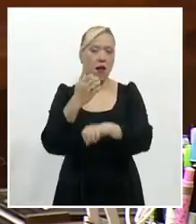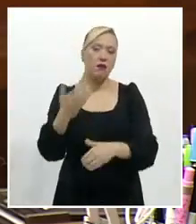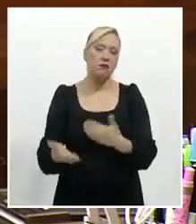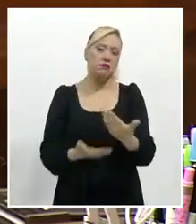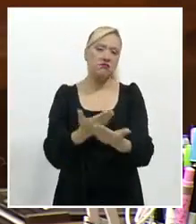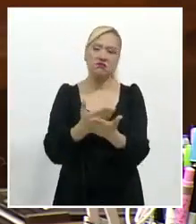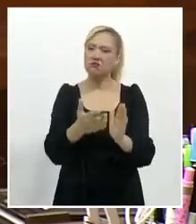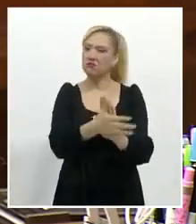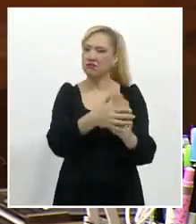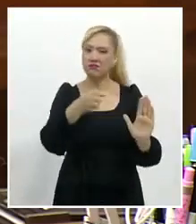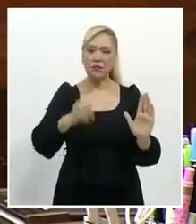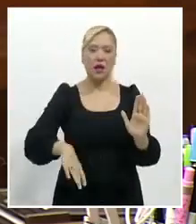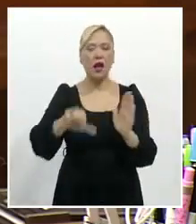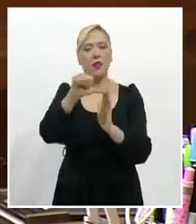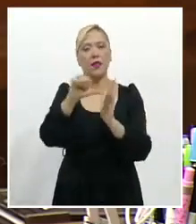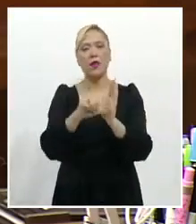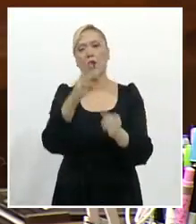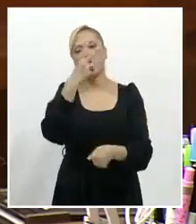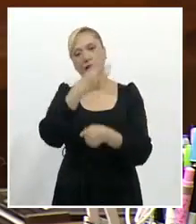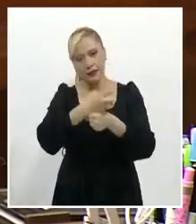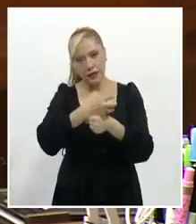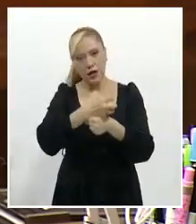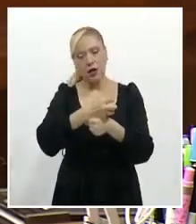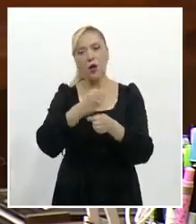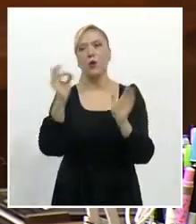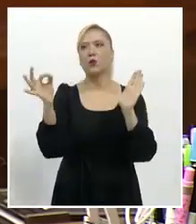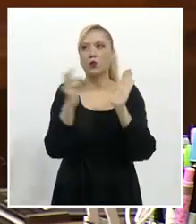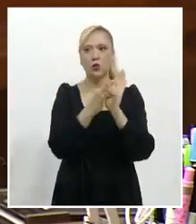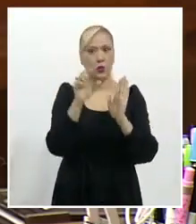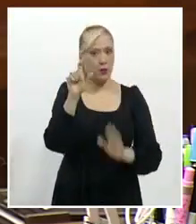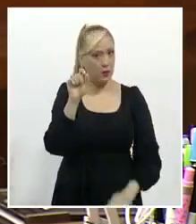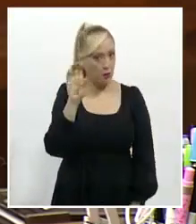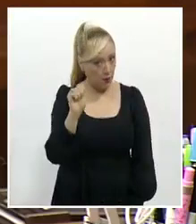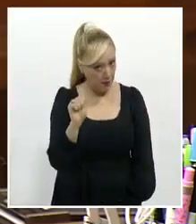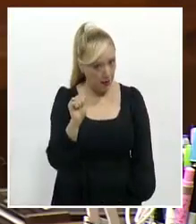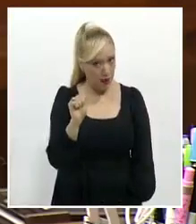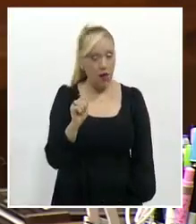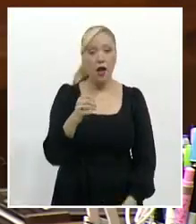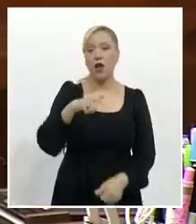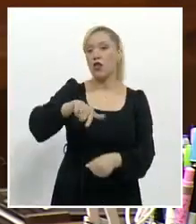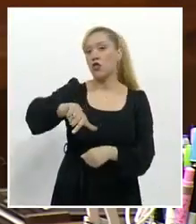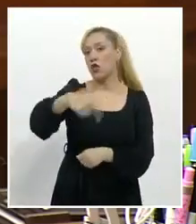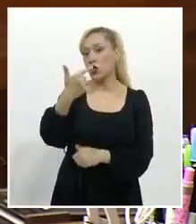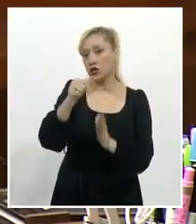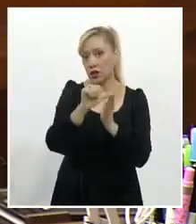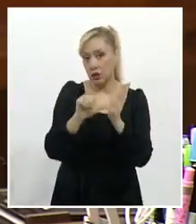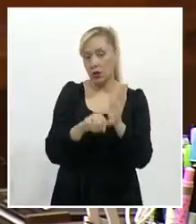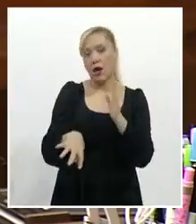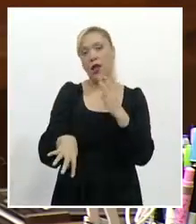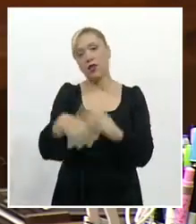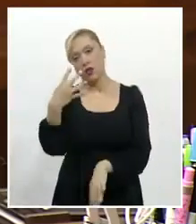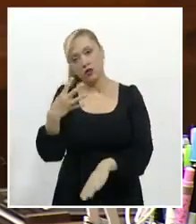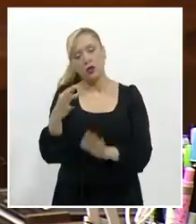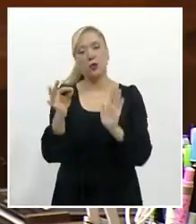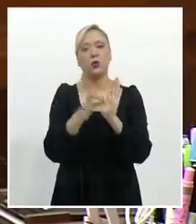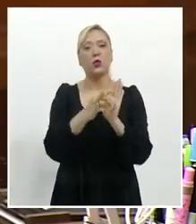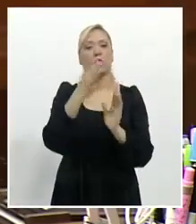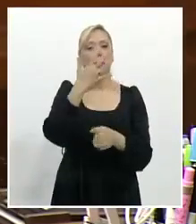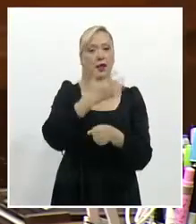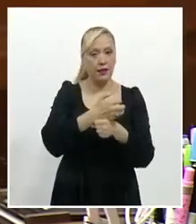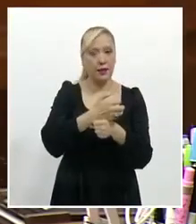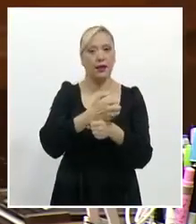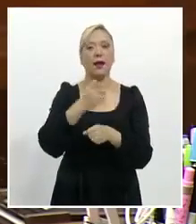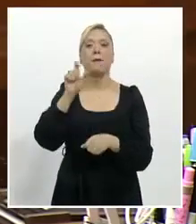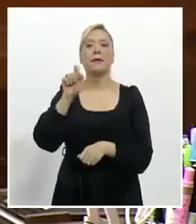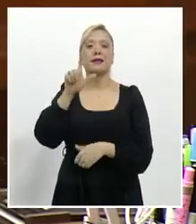declarar la invalidez de los artículos 3, fracción 29, 12, 14, fracción quinta, 27,